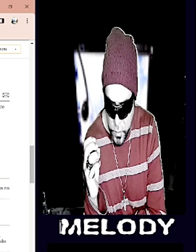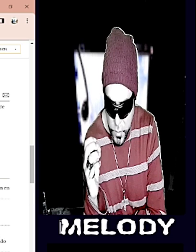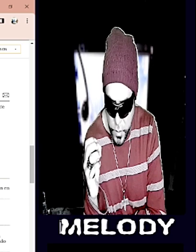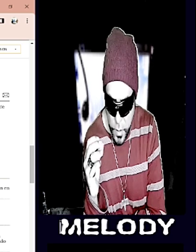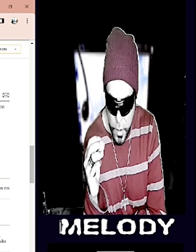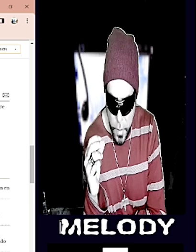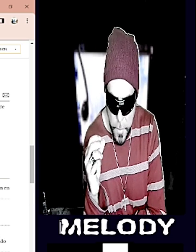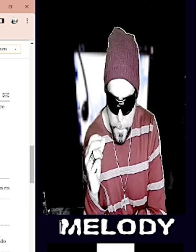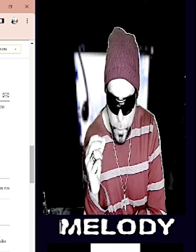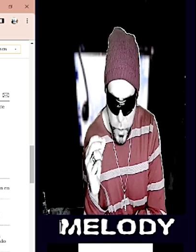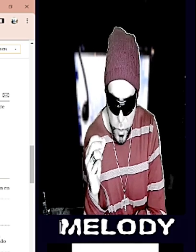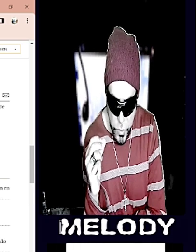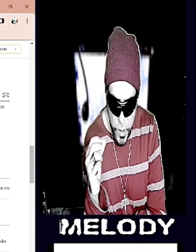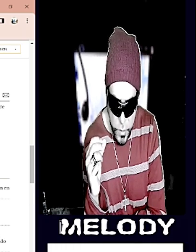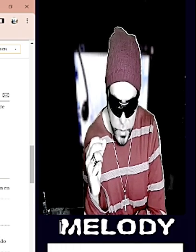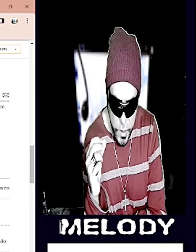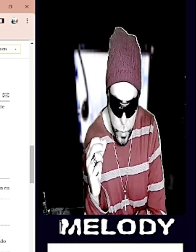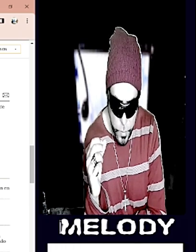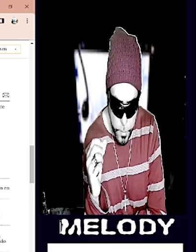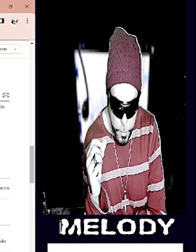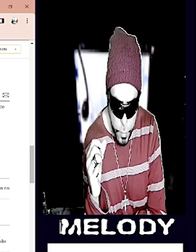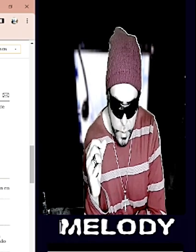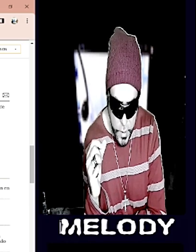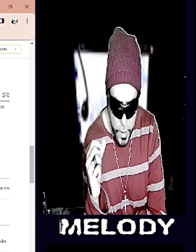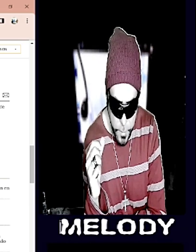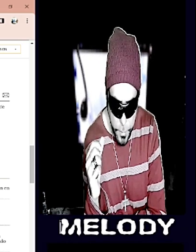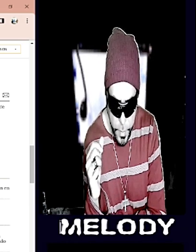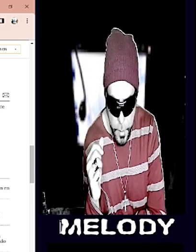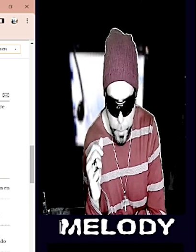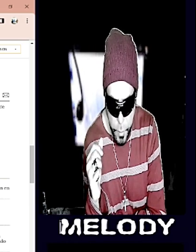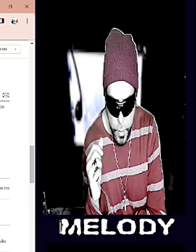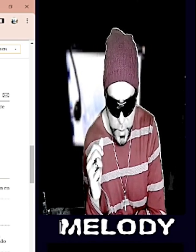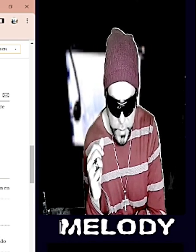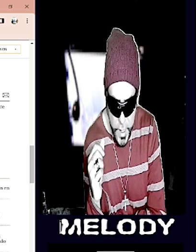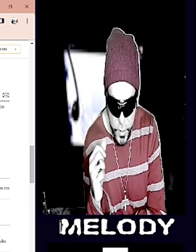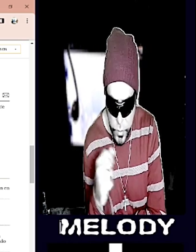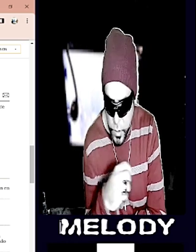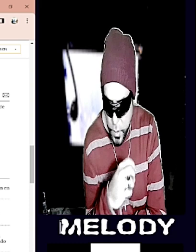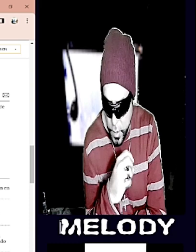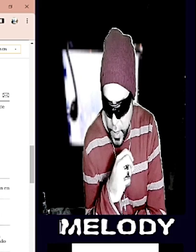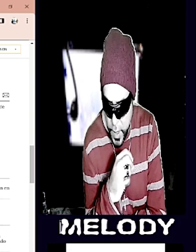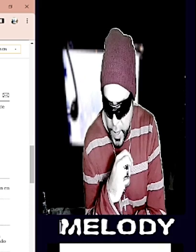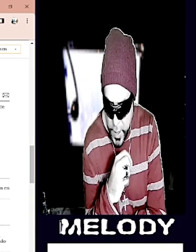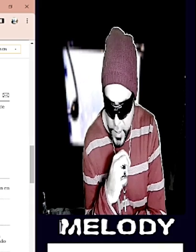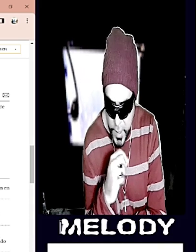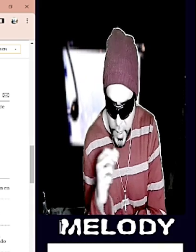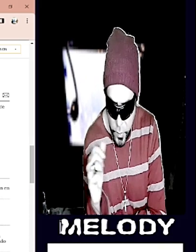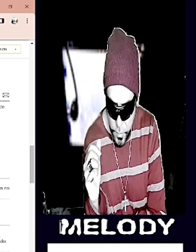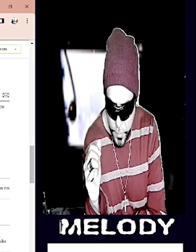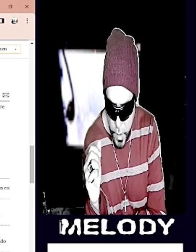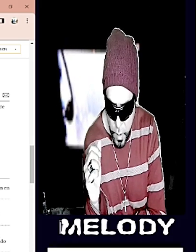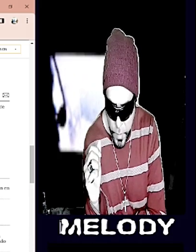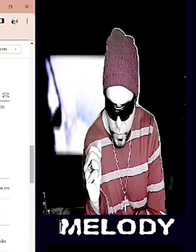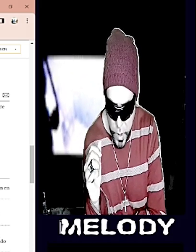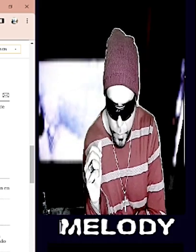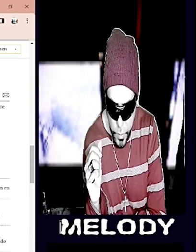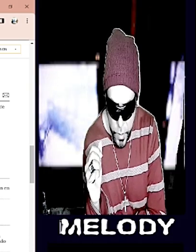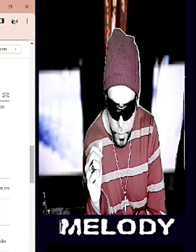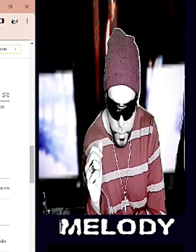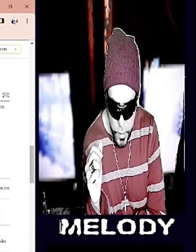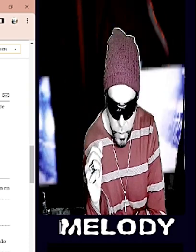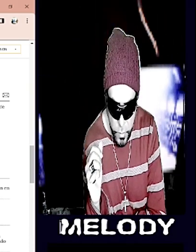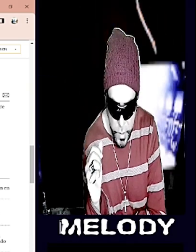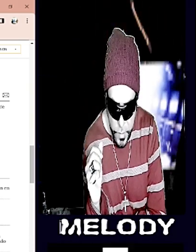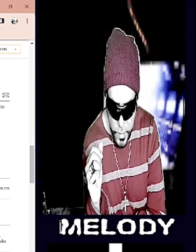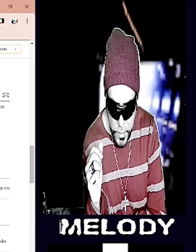buenos ciudadanos porque los ciudadanos están muy politizados ha recalcado aumento al